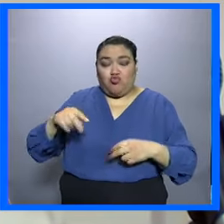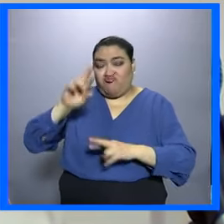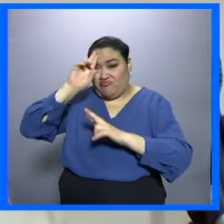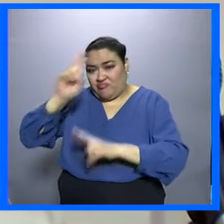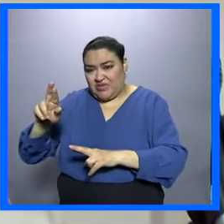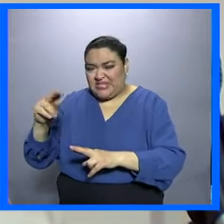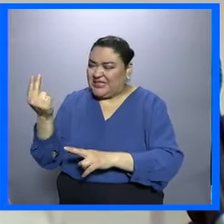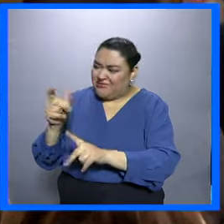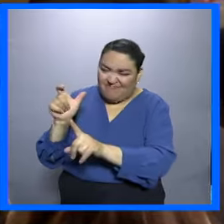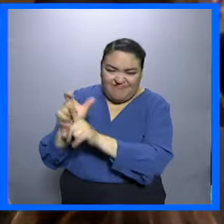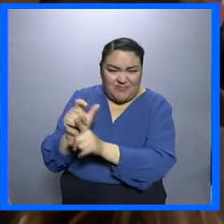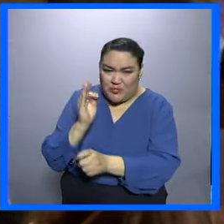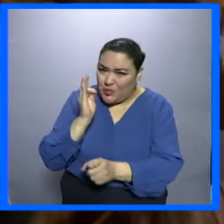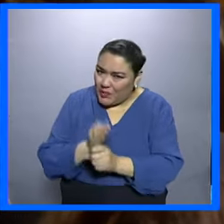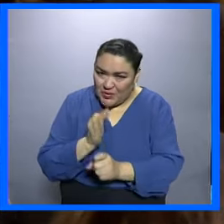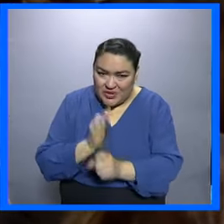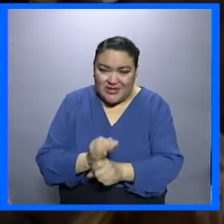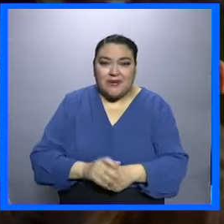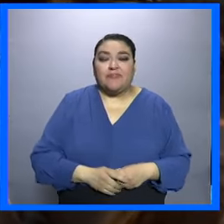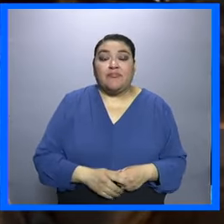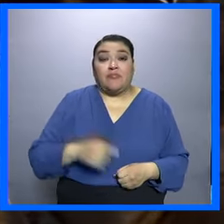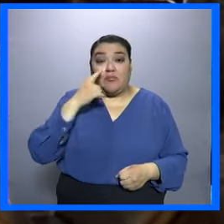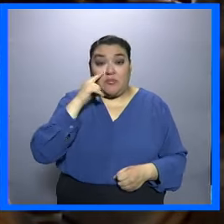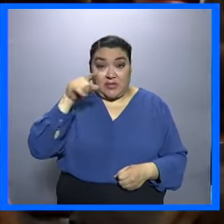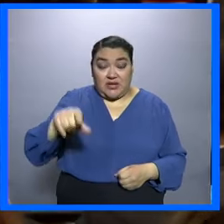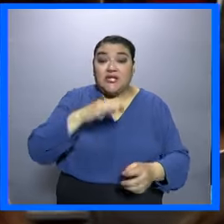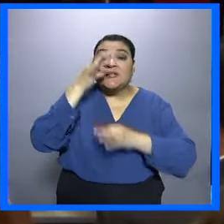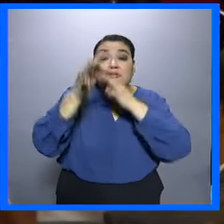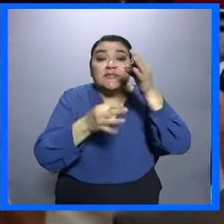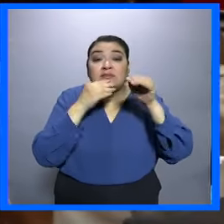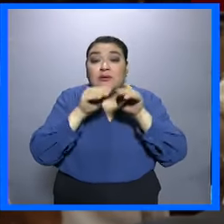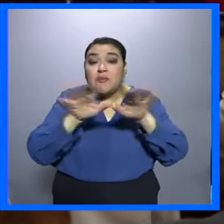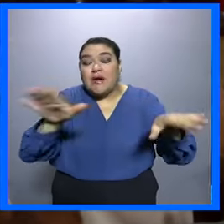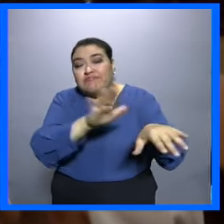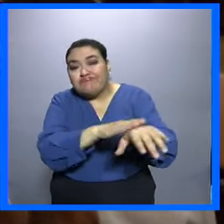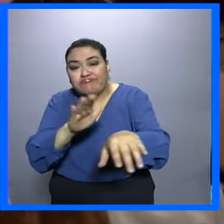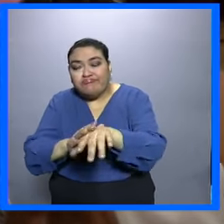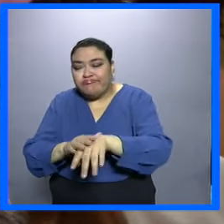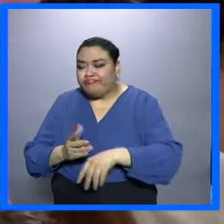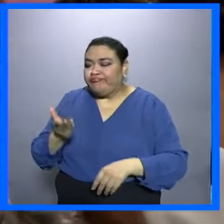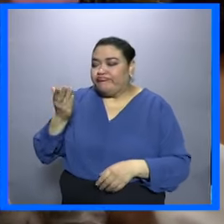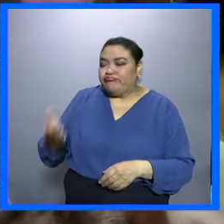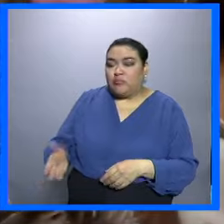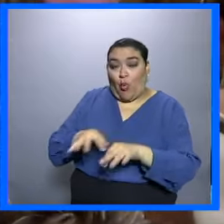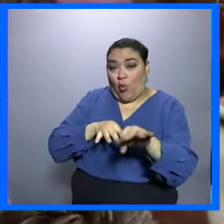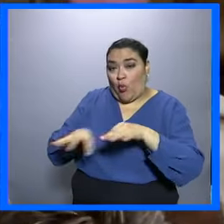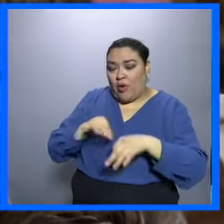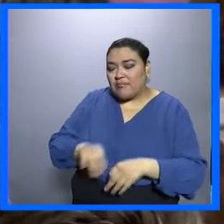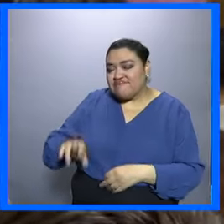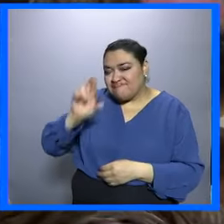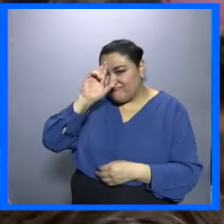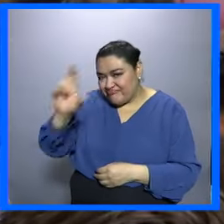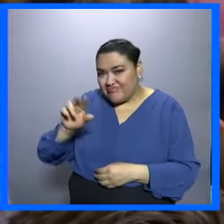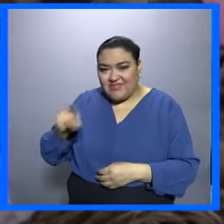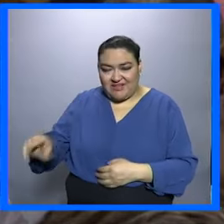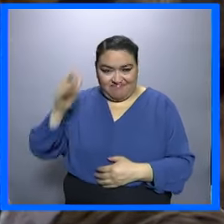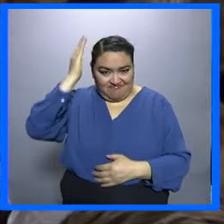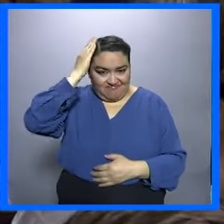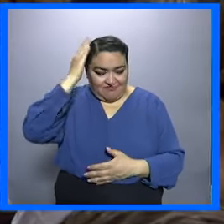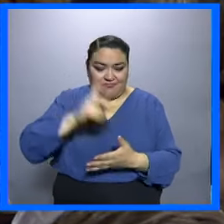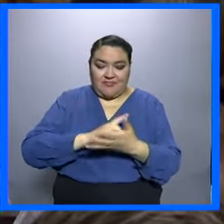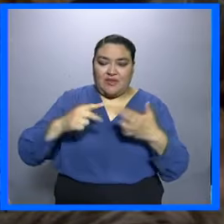colectiva impostergable. En el lanzamiento de la campaña se hizo un reconocimiento a la labor que realizó la defensora de derechos